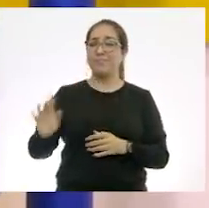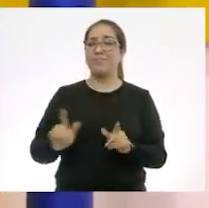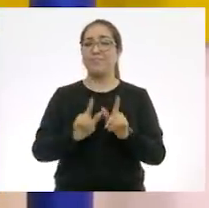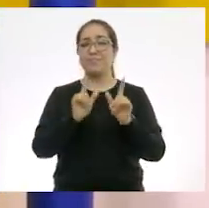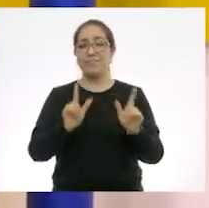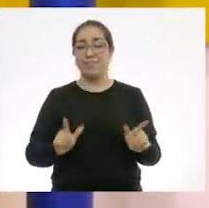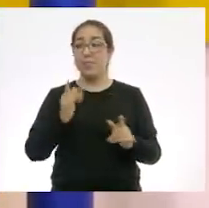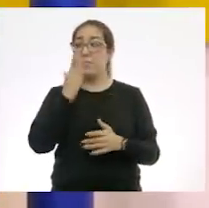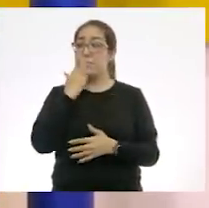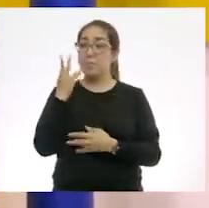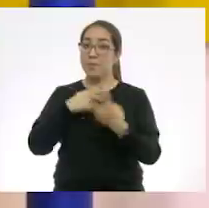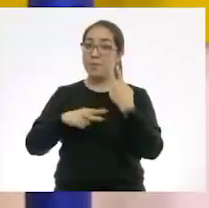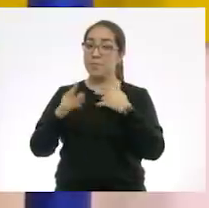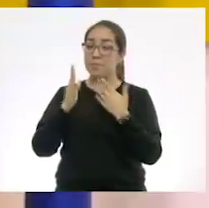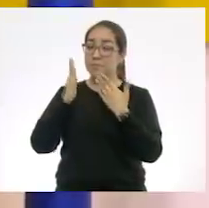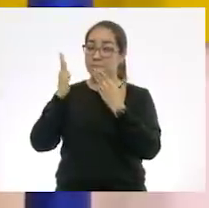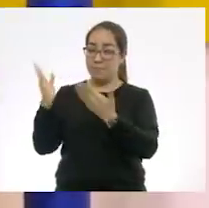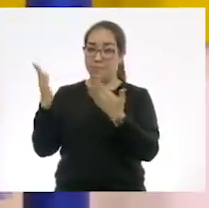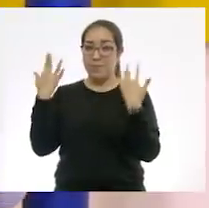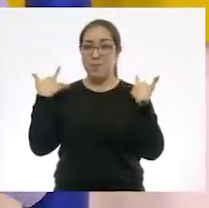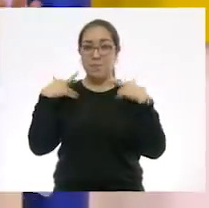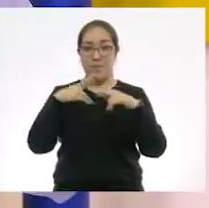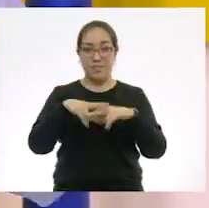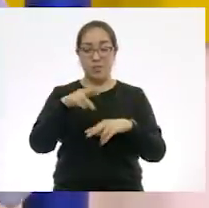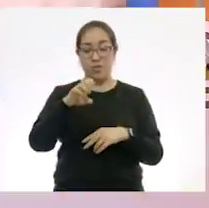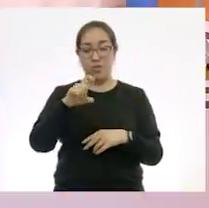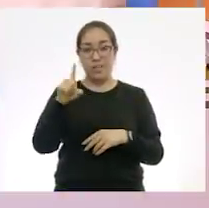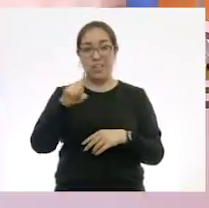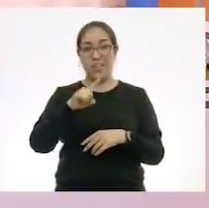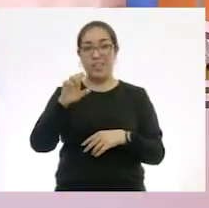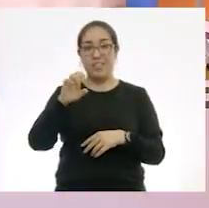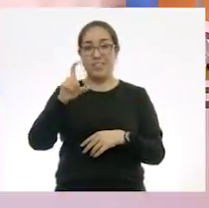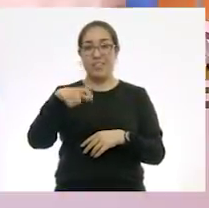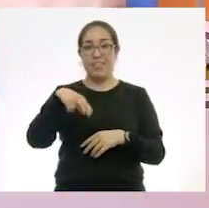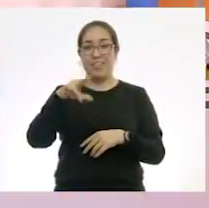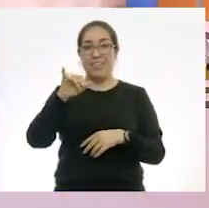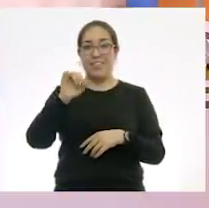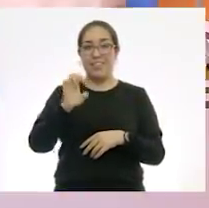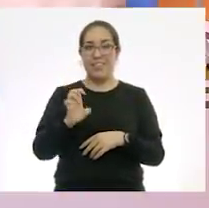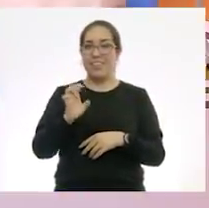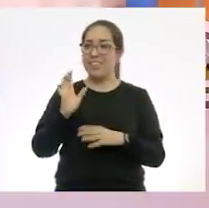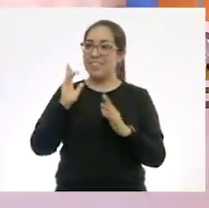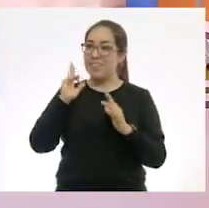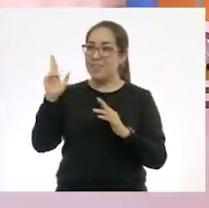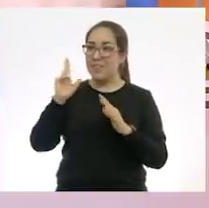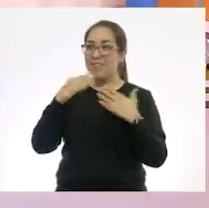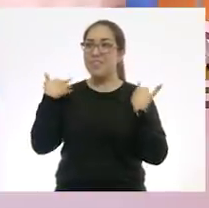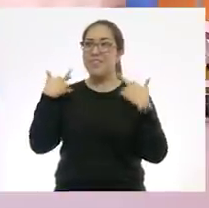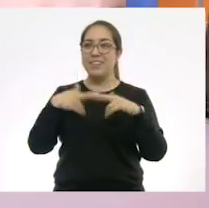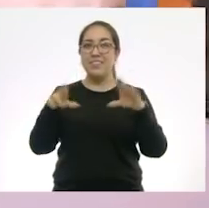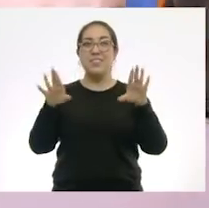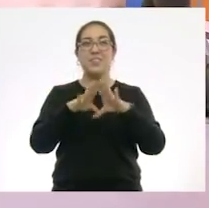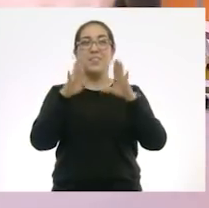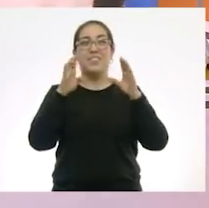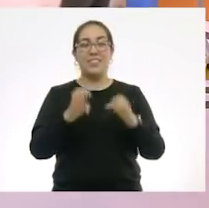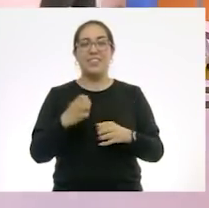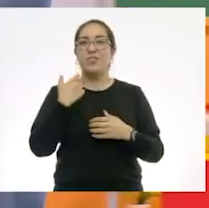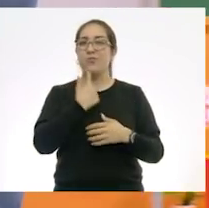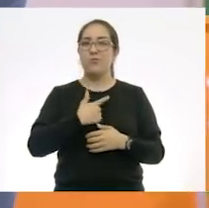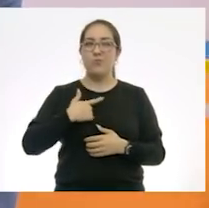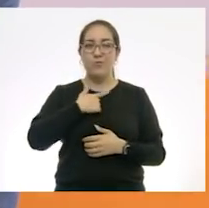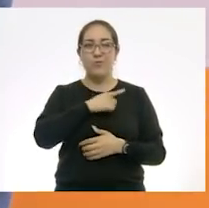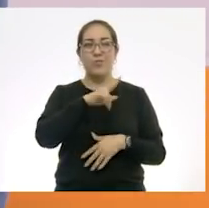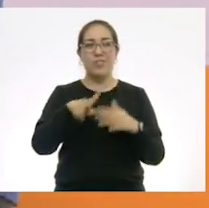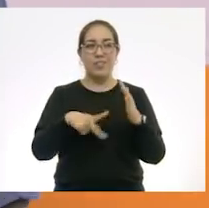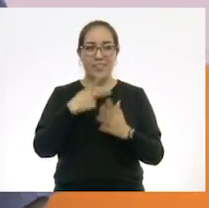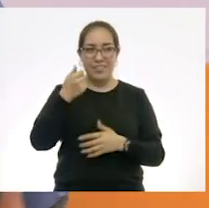a darle la bienvenida al profesor Ezequiel, que ya está por aquí. ¿Qué tal, Ezequiel? ¿Cómo estás? Me da mucho gusto saludarte. Hola. Nos